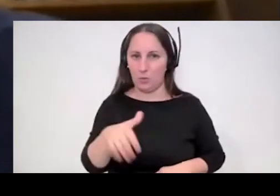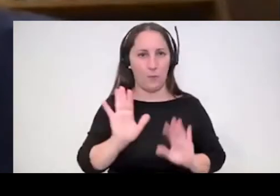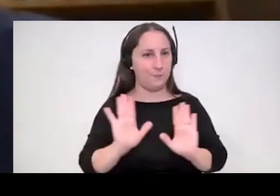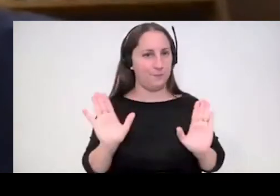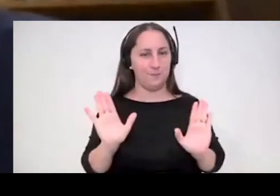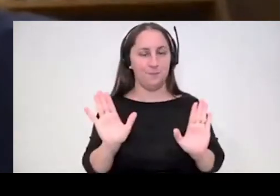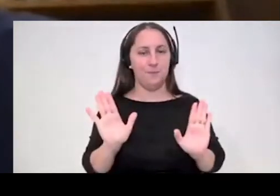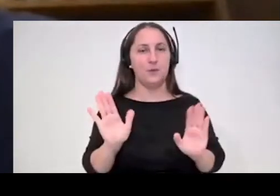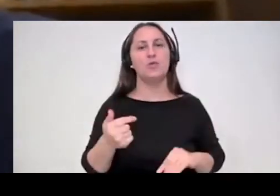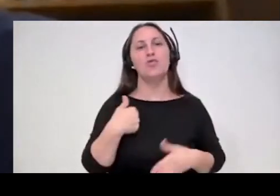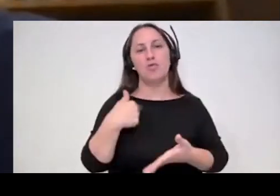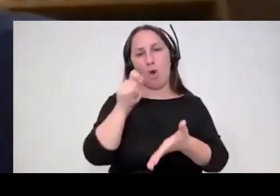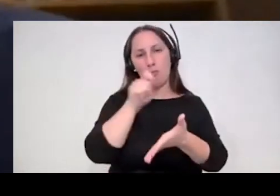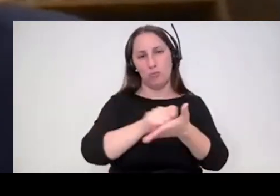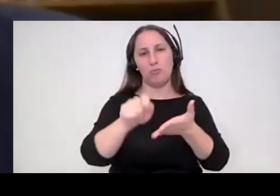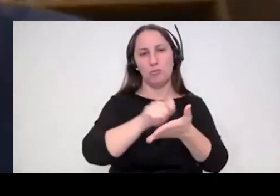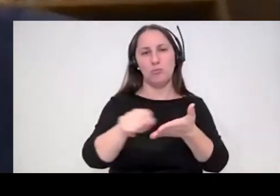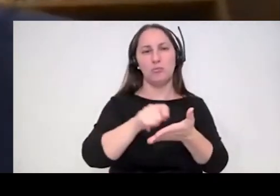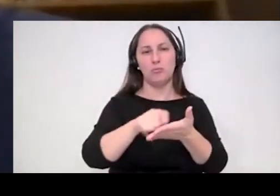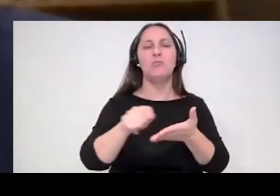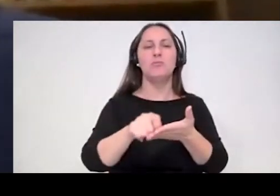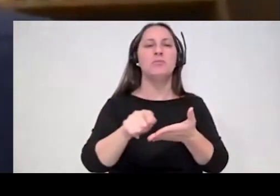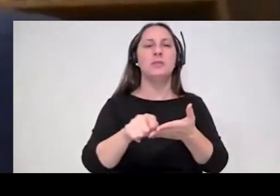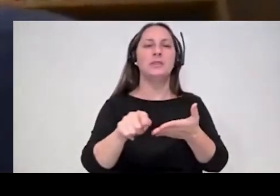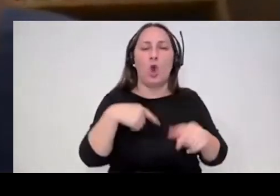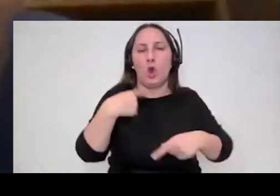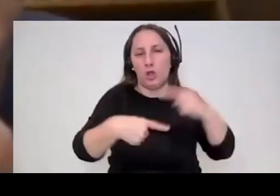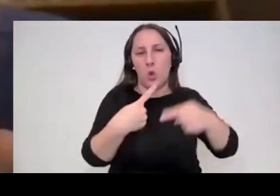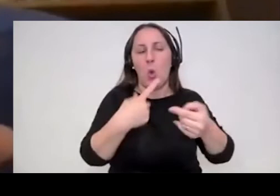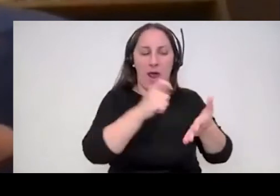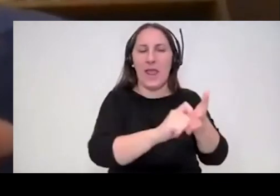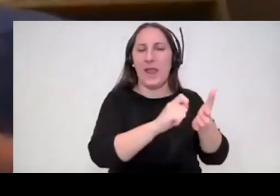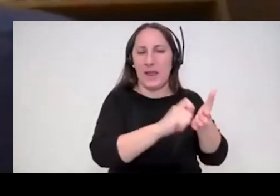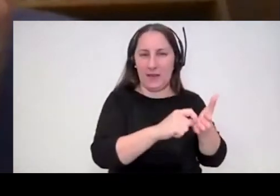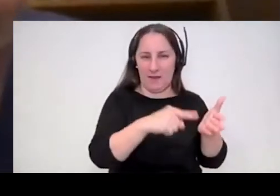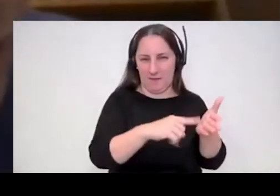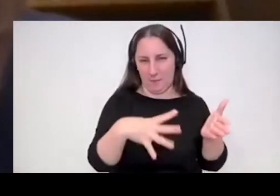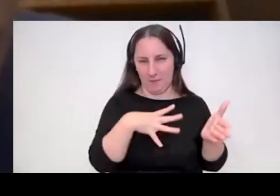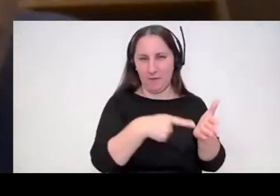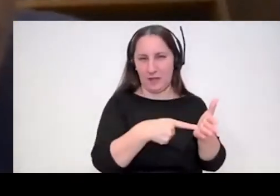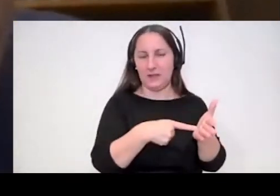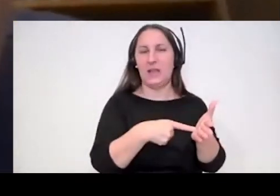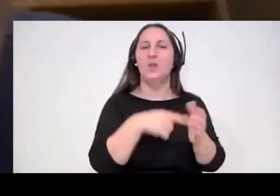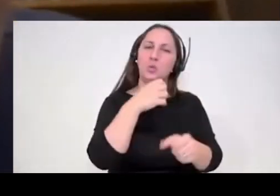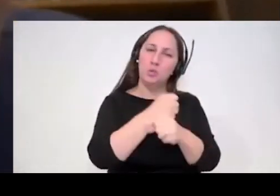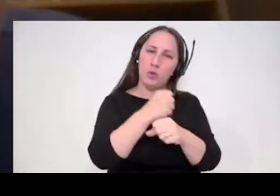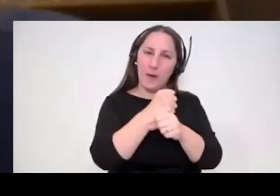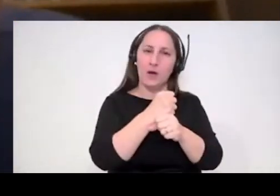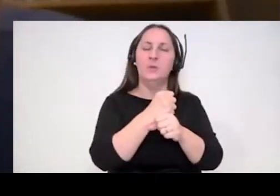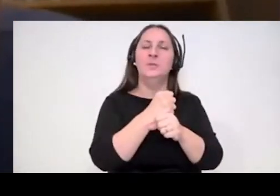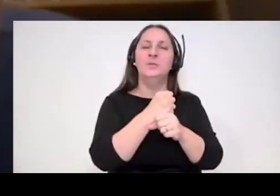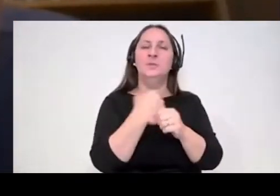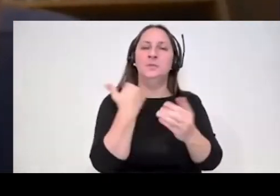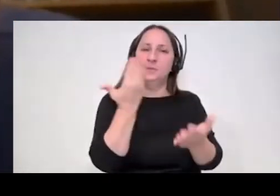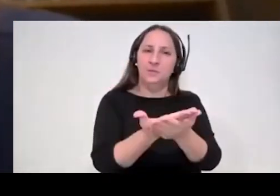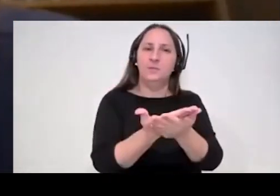Yo lo tengo escrito ahí en alguna cosita esbozado y lo tengo que seguir desarrollando. En algún trabajo hice alguna referencia. No me